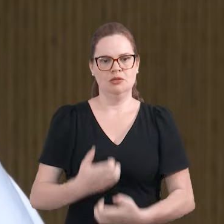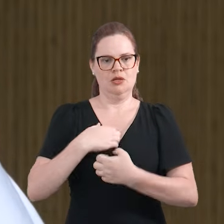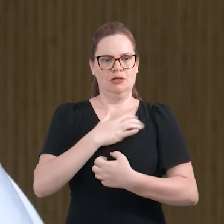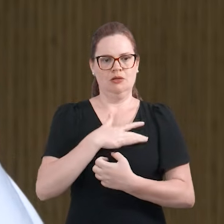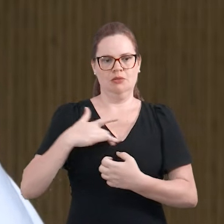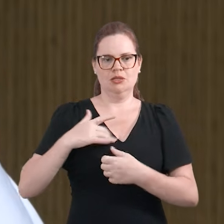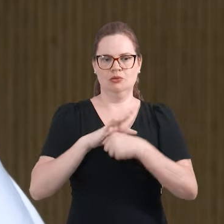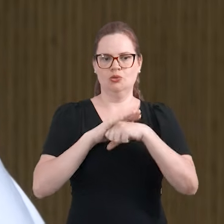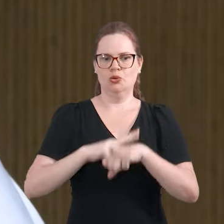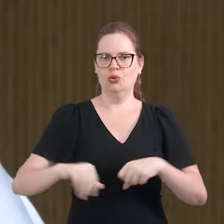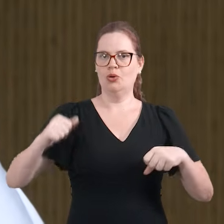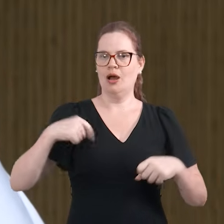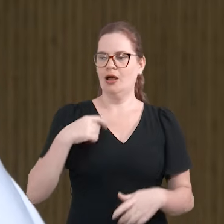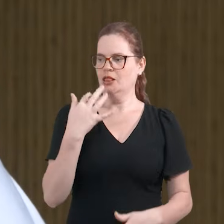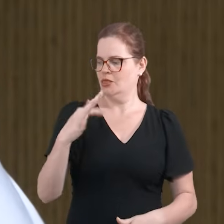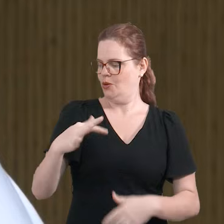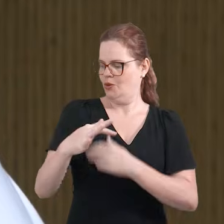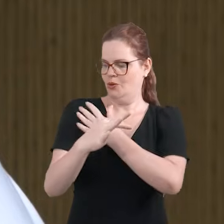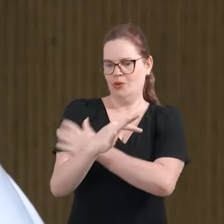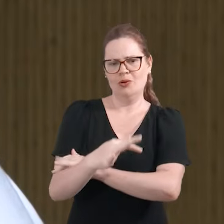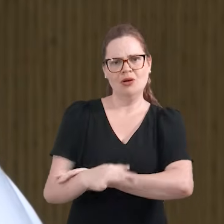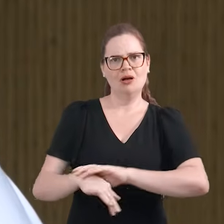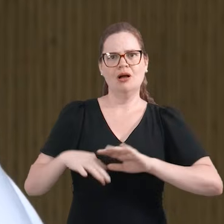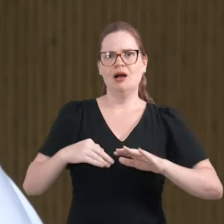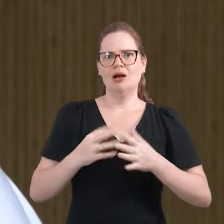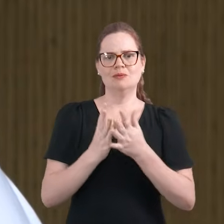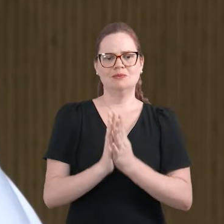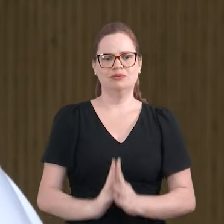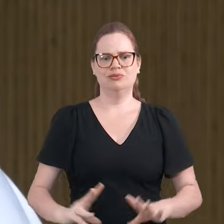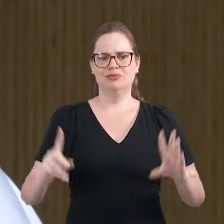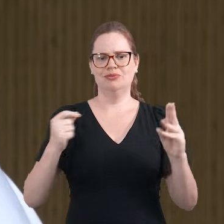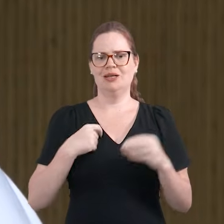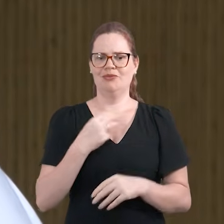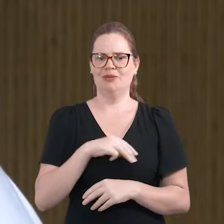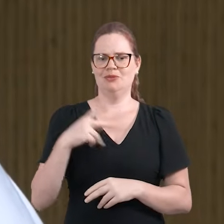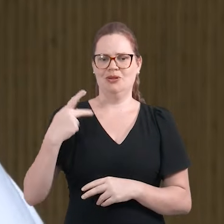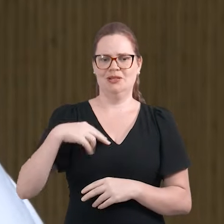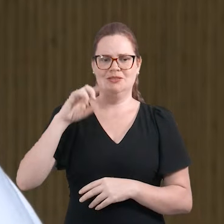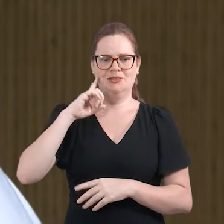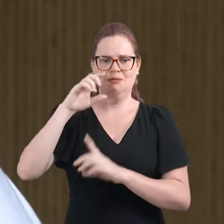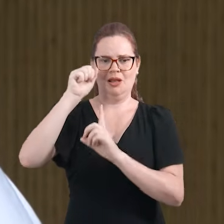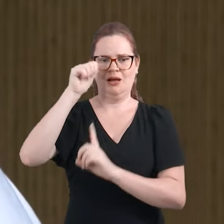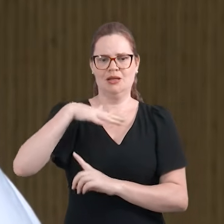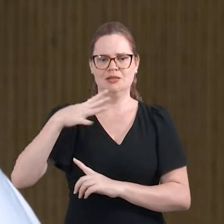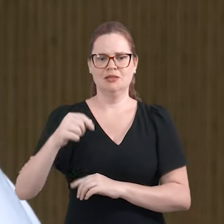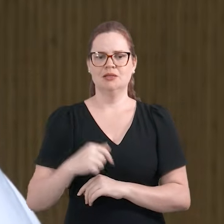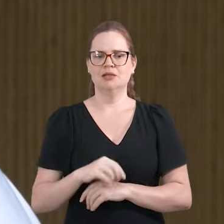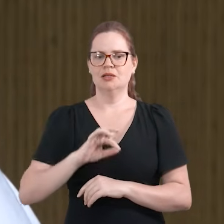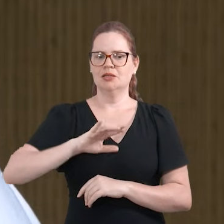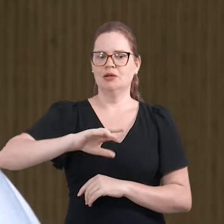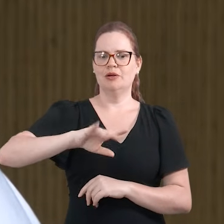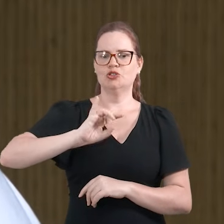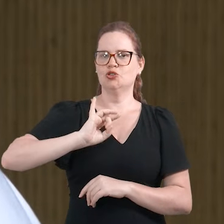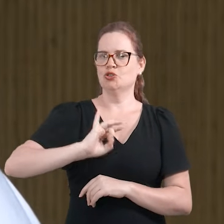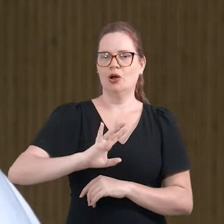mi cuerpo. El dolor se fue por la misericordia y la gracia de Dios. Amén. Y no solamente